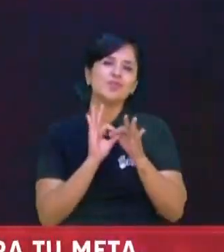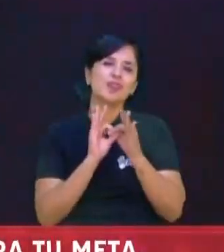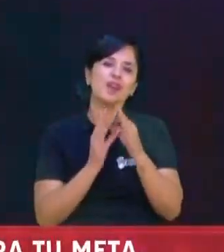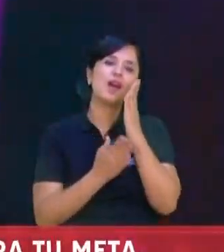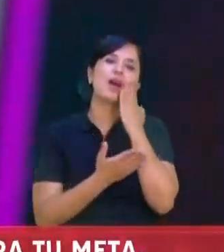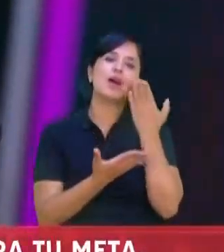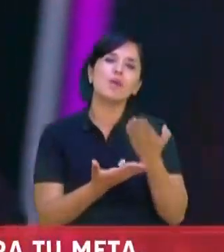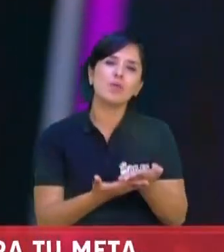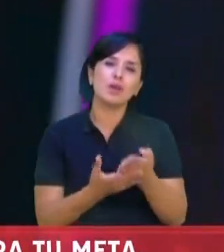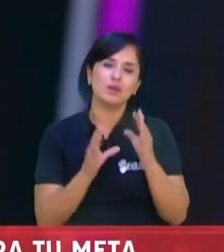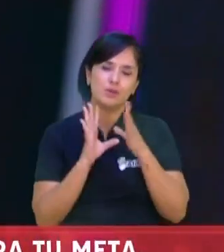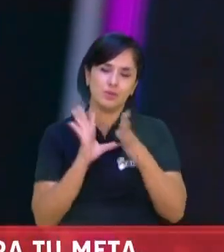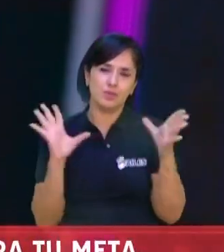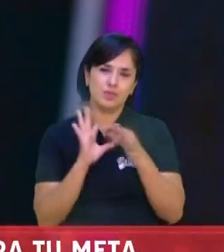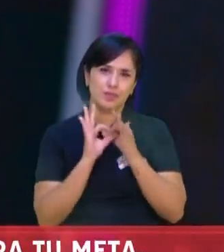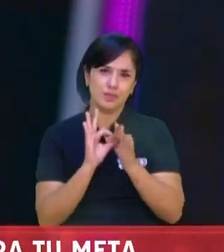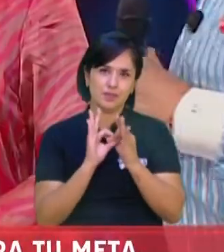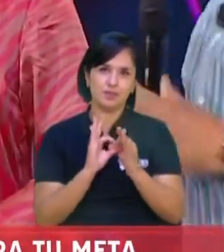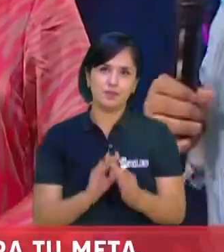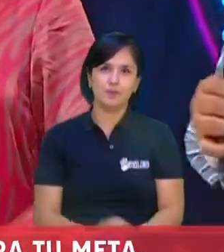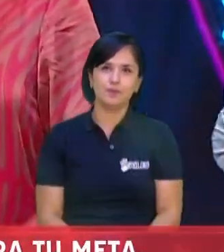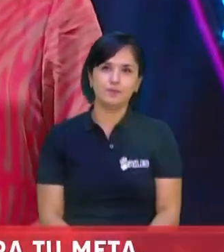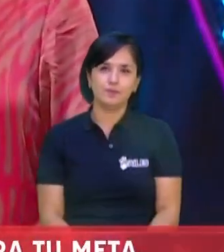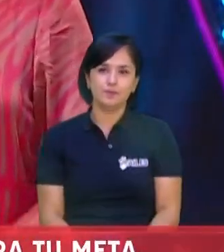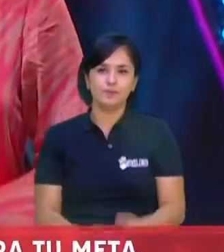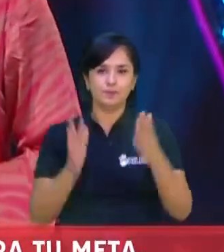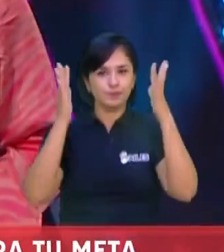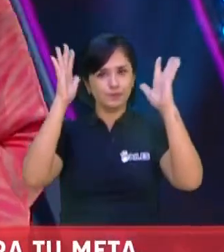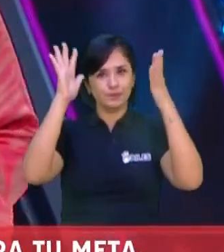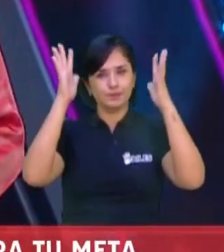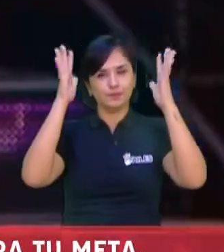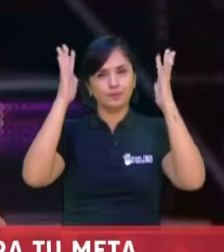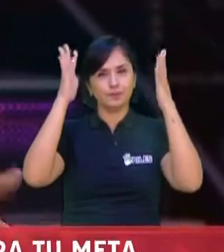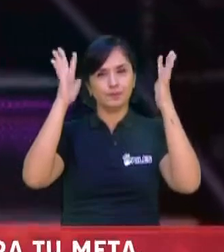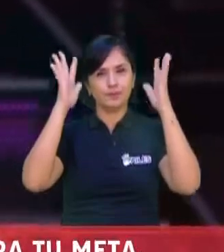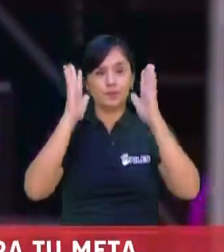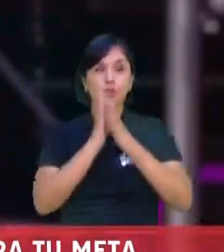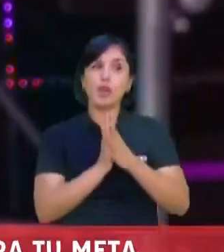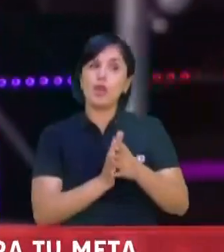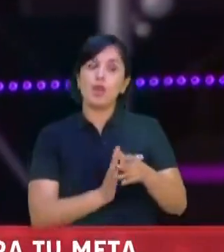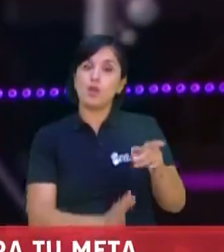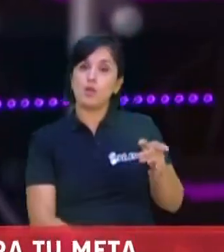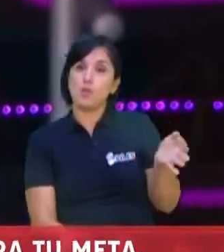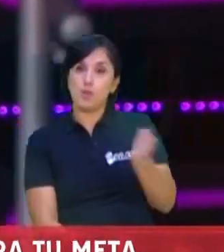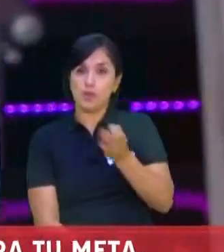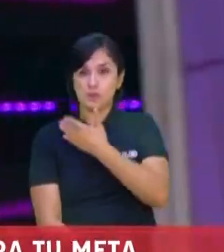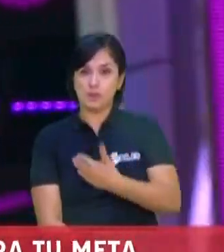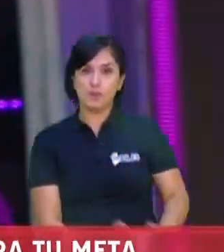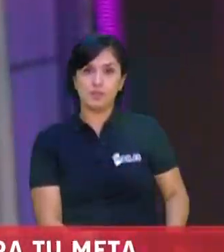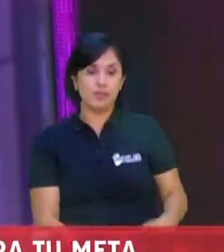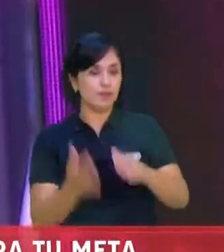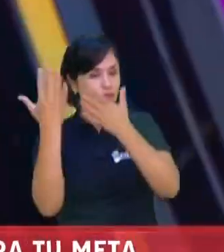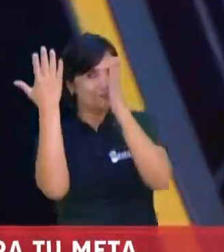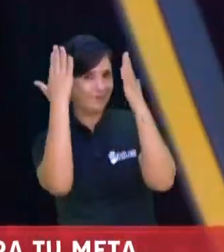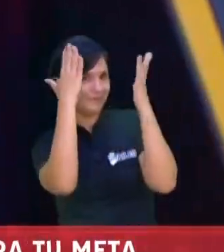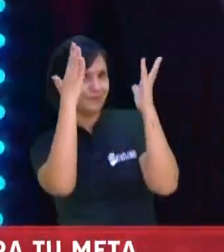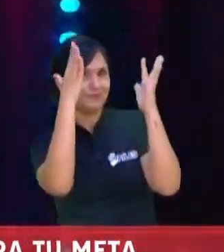gracias. Suerte. Muchas gracias. Muchas gracias. Muchas gracias. Bueno, como dice el presidente, le damos un gran aplauso.